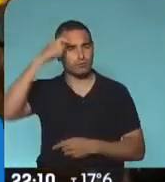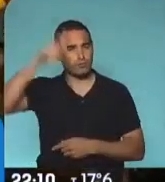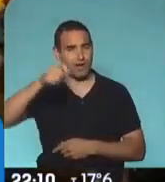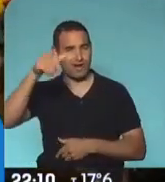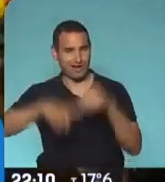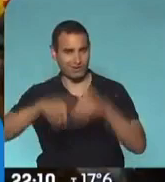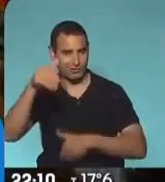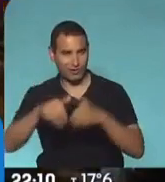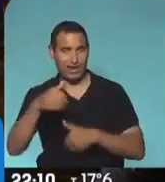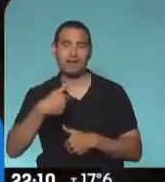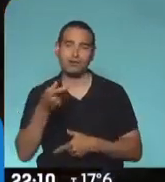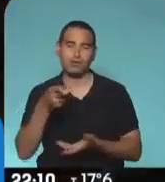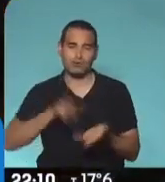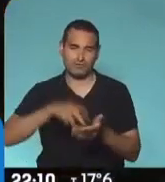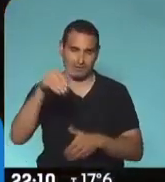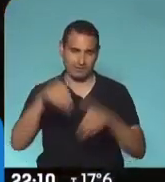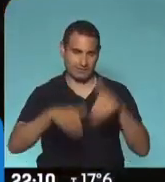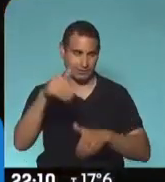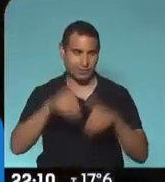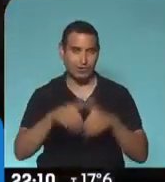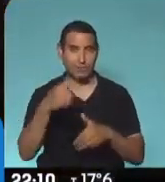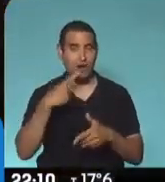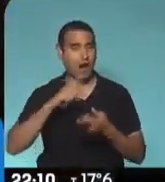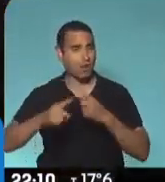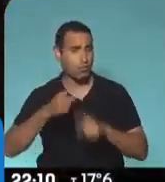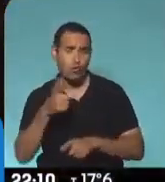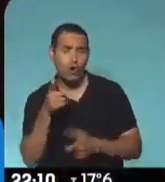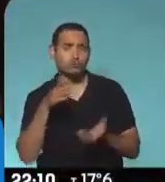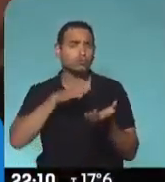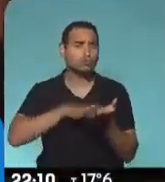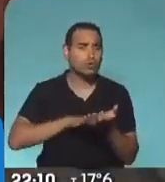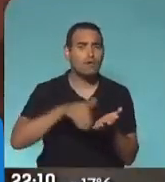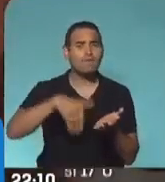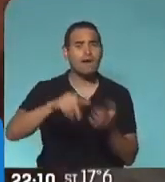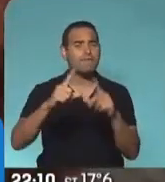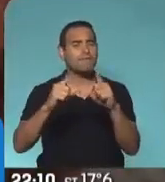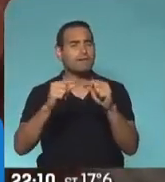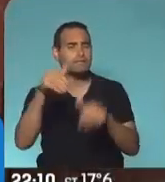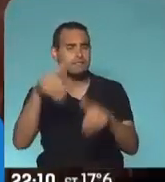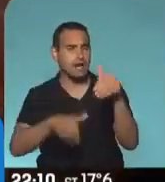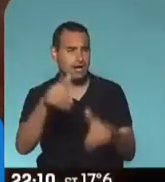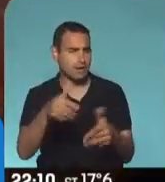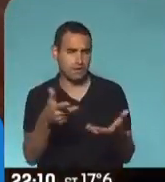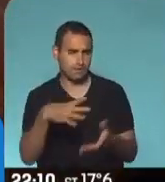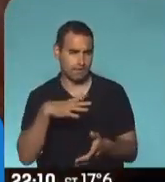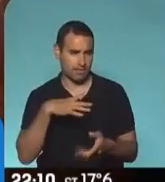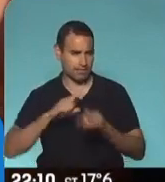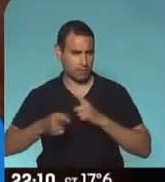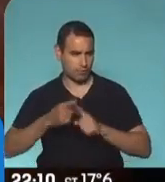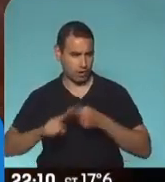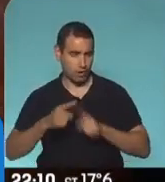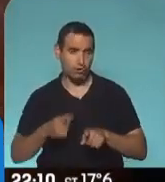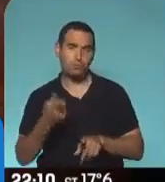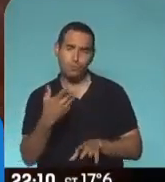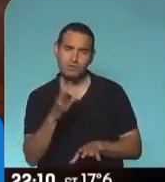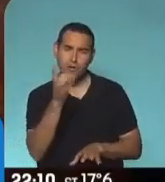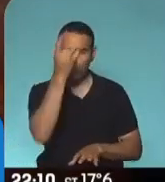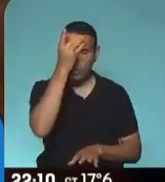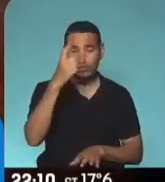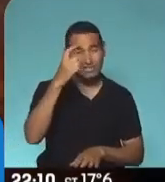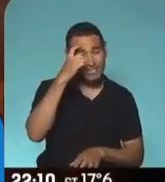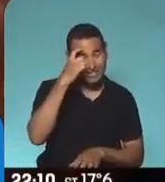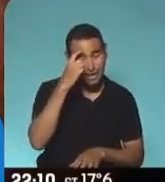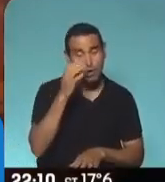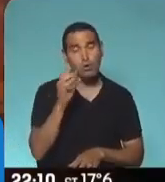llama a nuevos comicios. No hay consenso aún sobre las posibles fechas para la nueva votación. Se barajan el 12 de enero próximo,